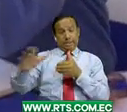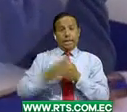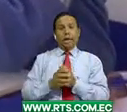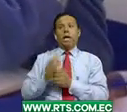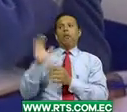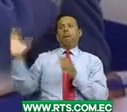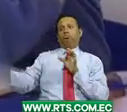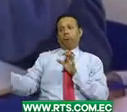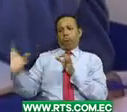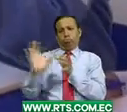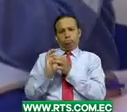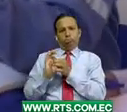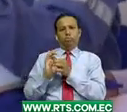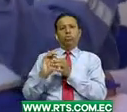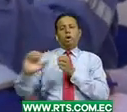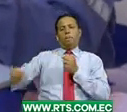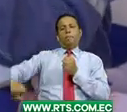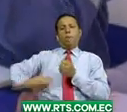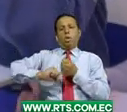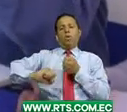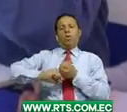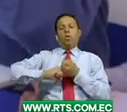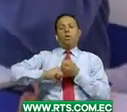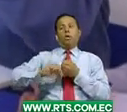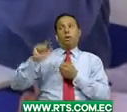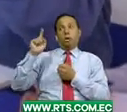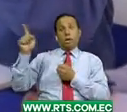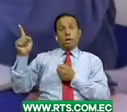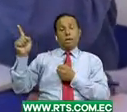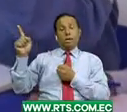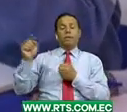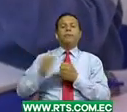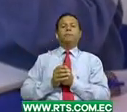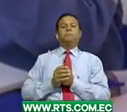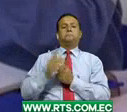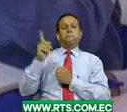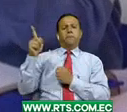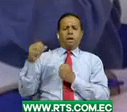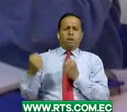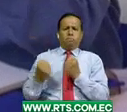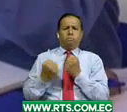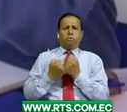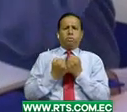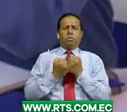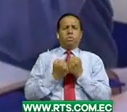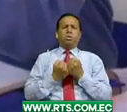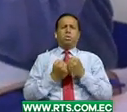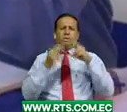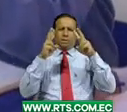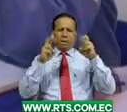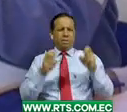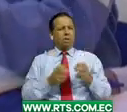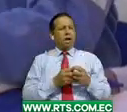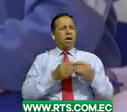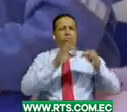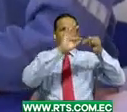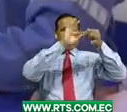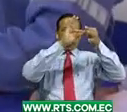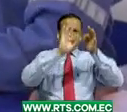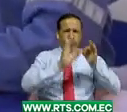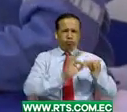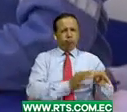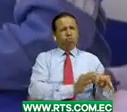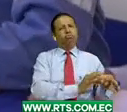socio estratégico que se encargue de la operación y del mantenimiento de la refinería